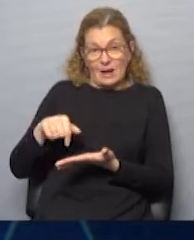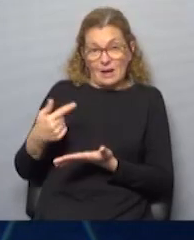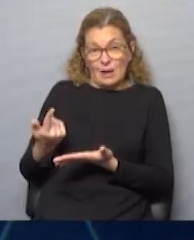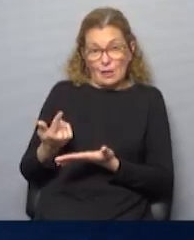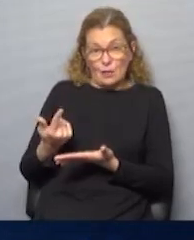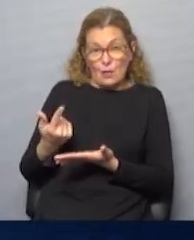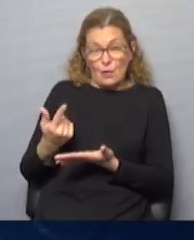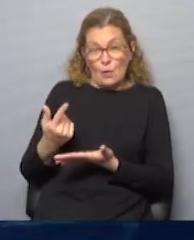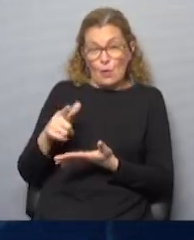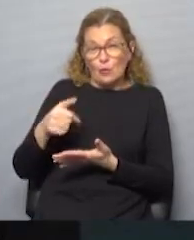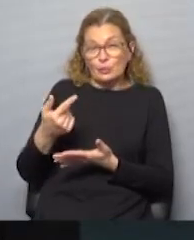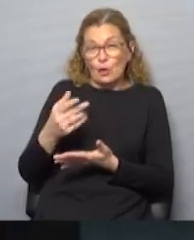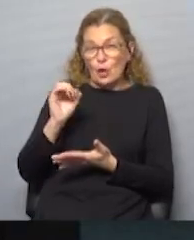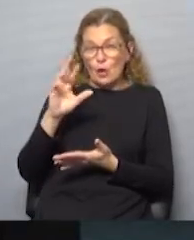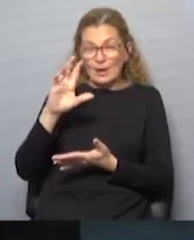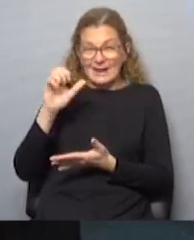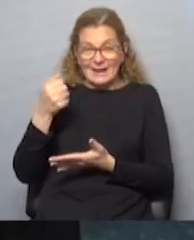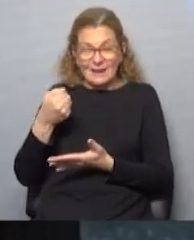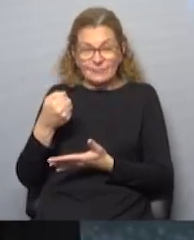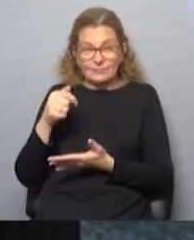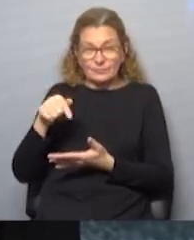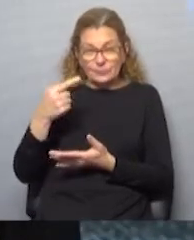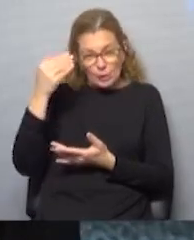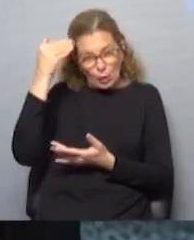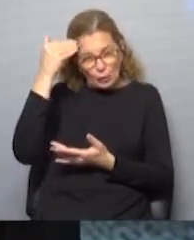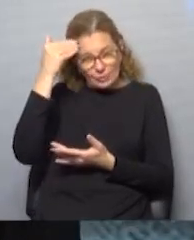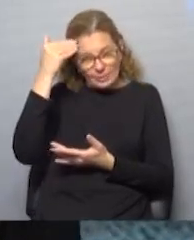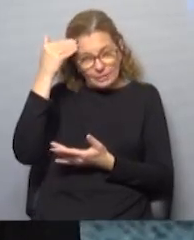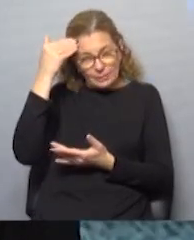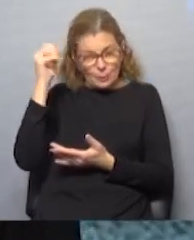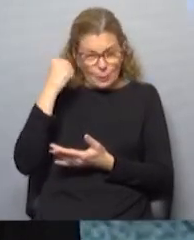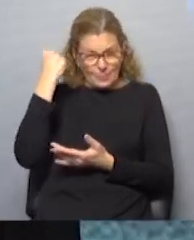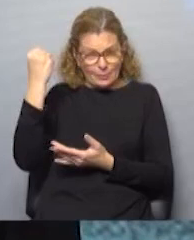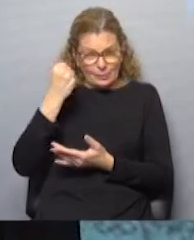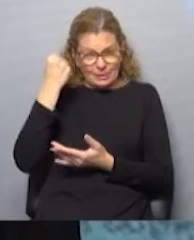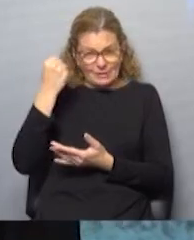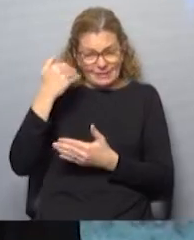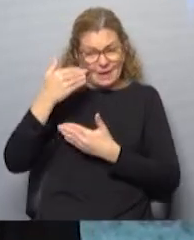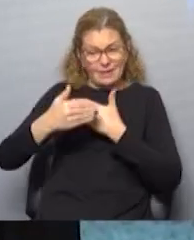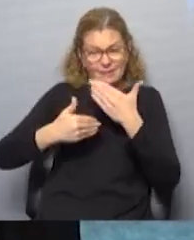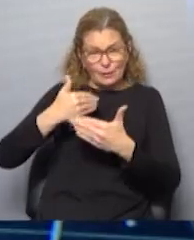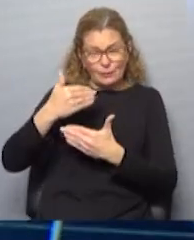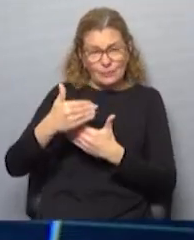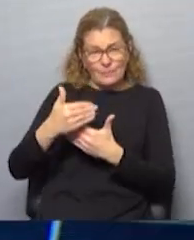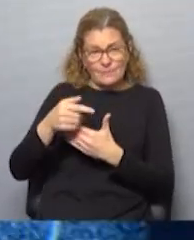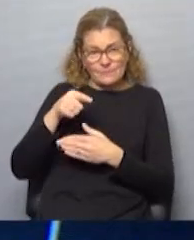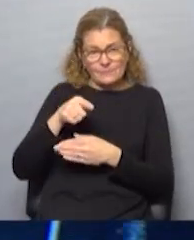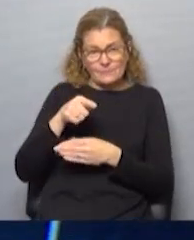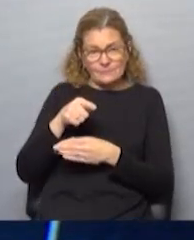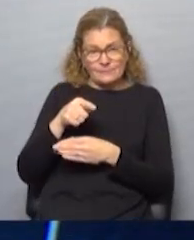corea oa los que a los que hacen del conocimiento un componente fundamental es uno del desarrollo es